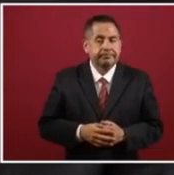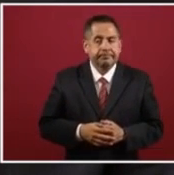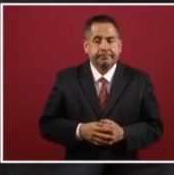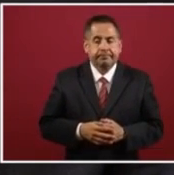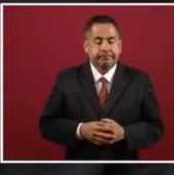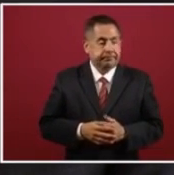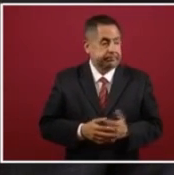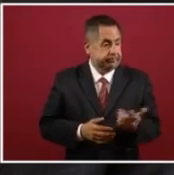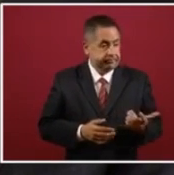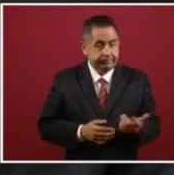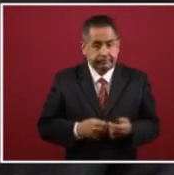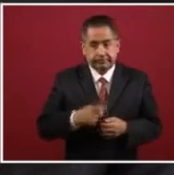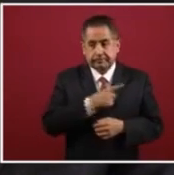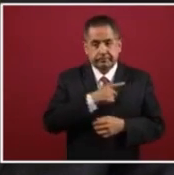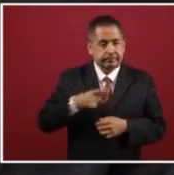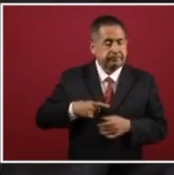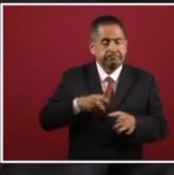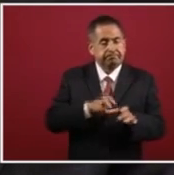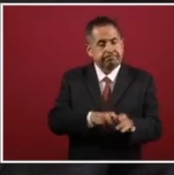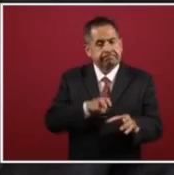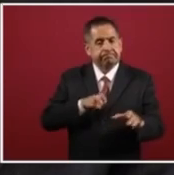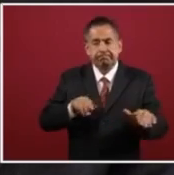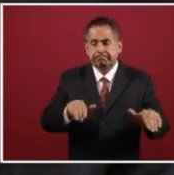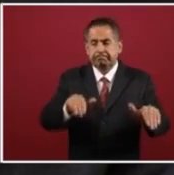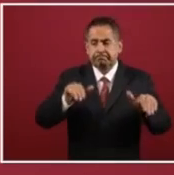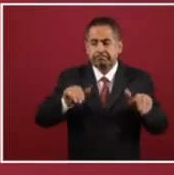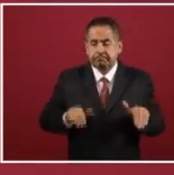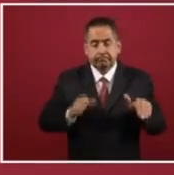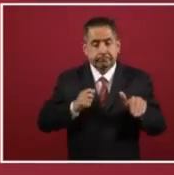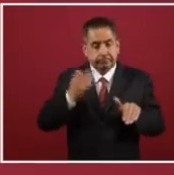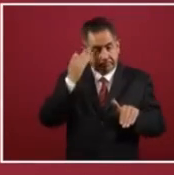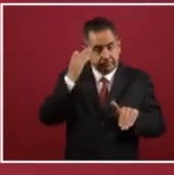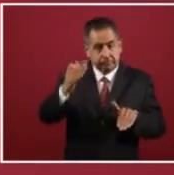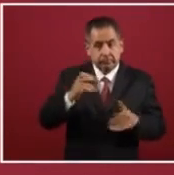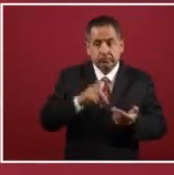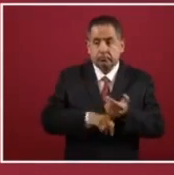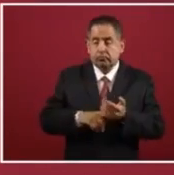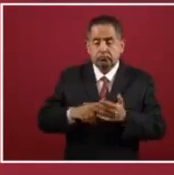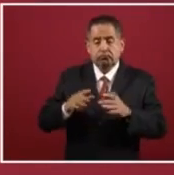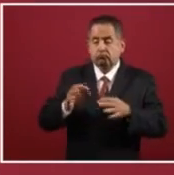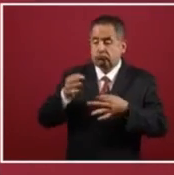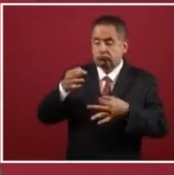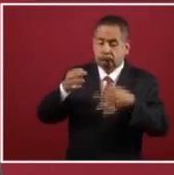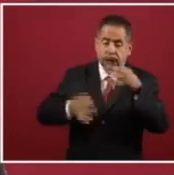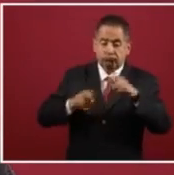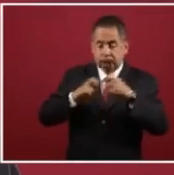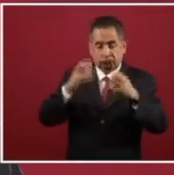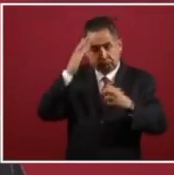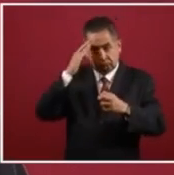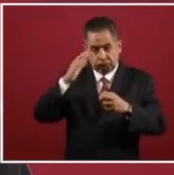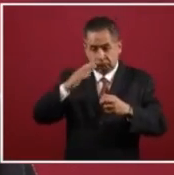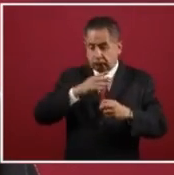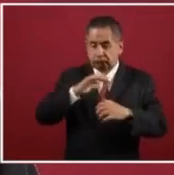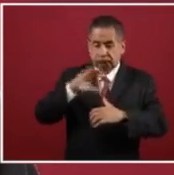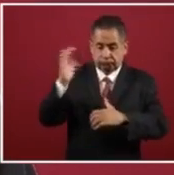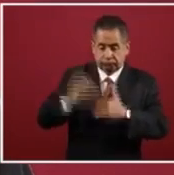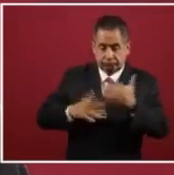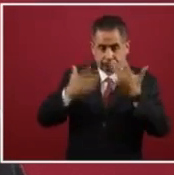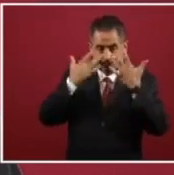deber de mantenerse al margen durante un tiempo después de haber dejado el cargo de